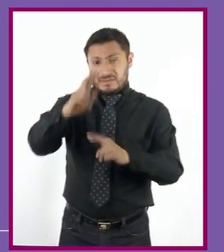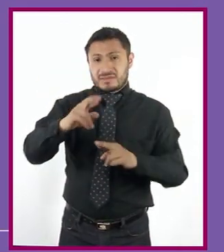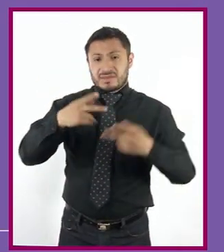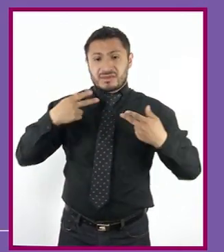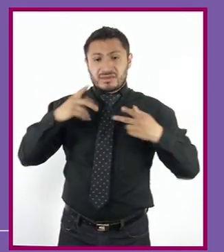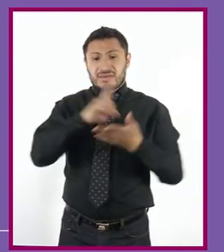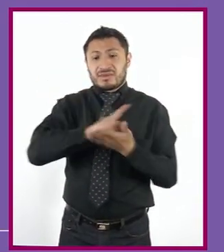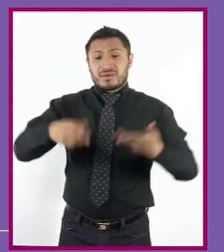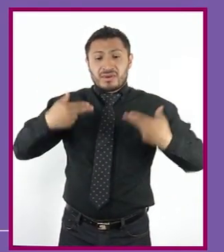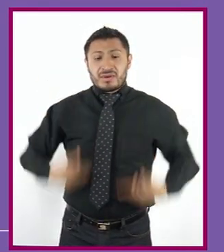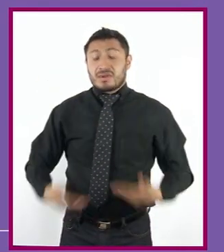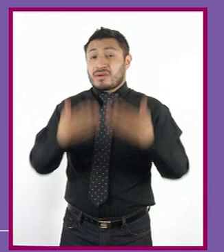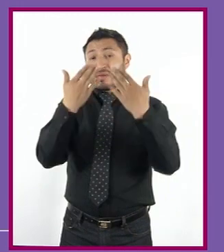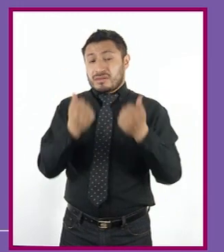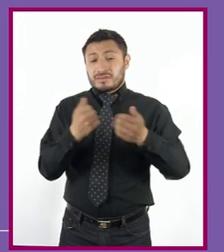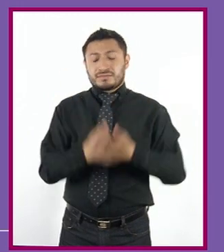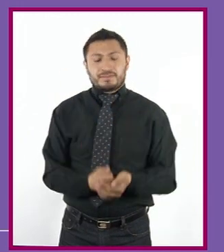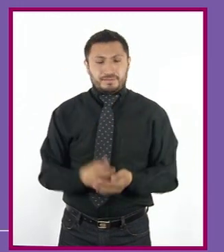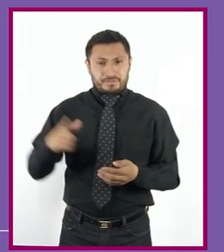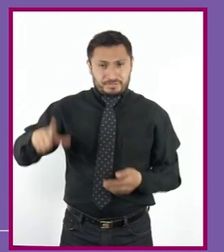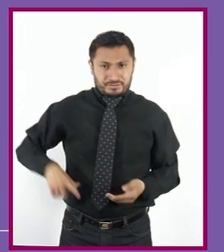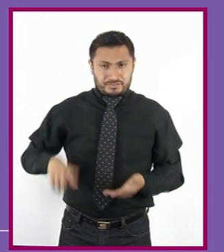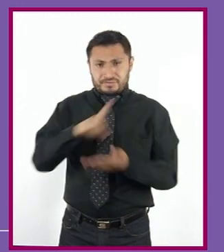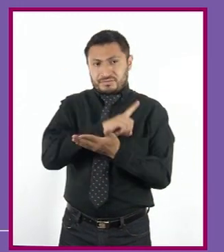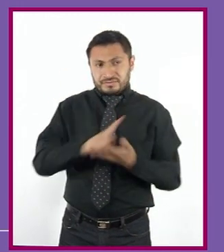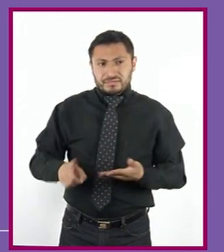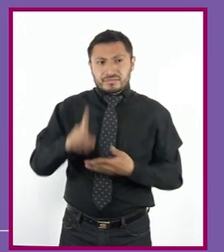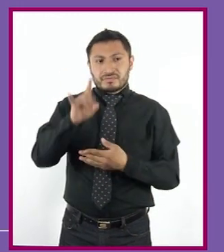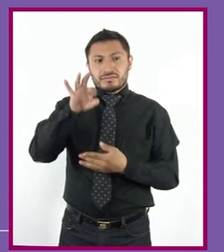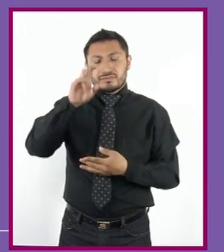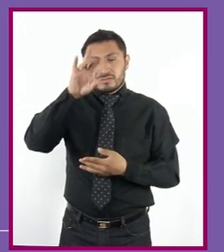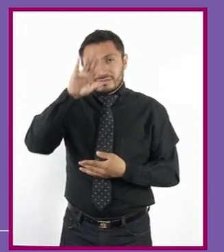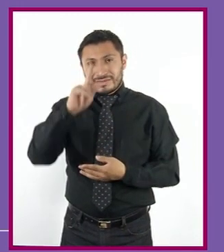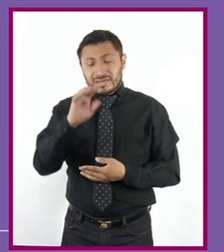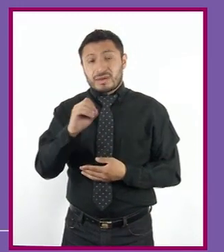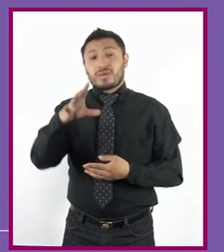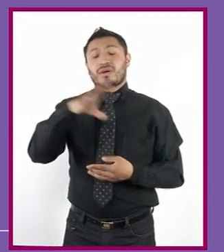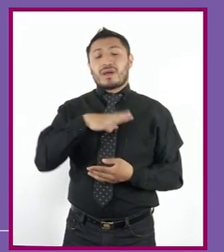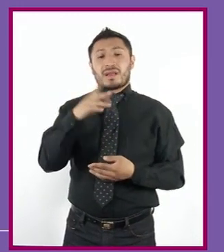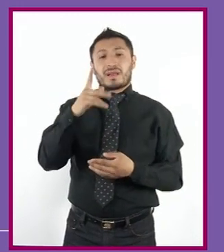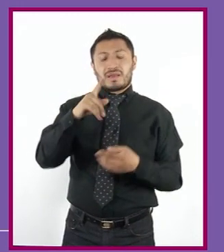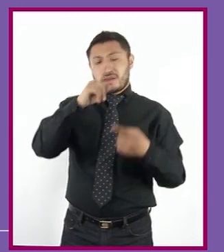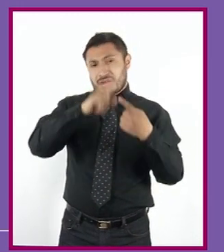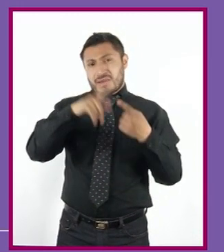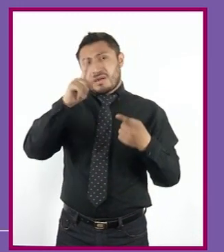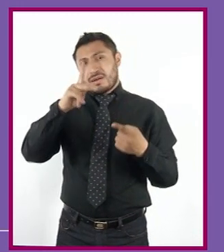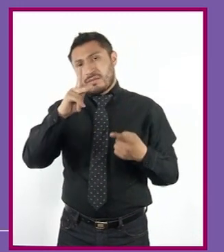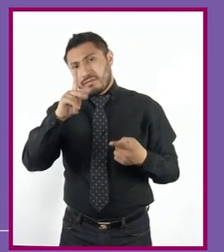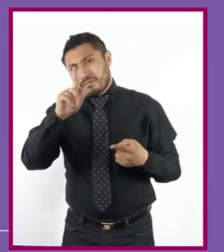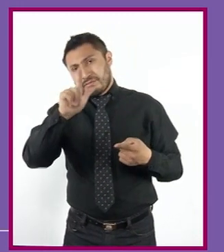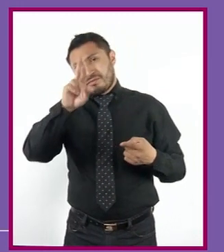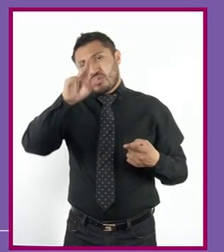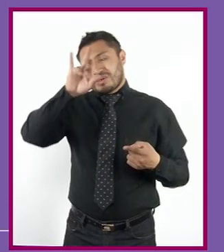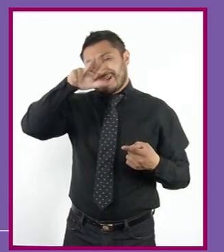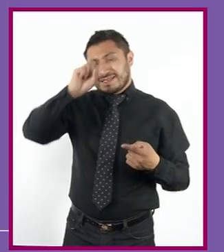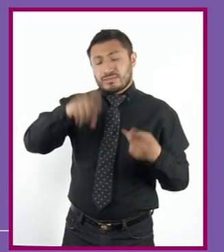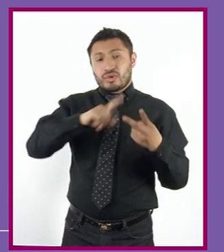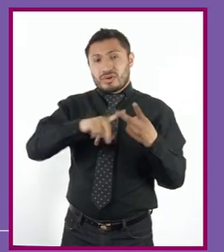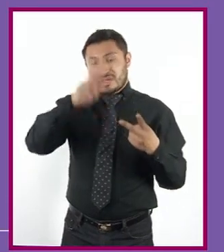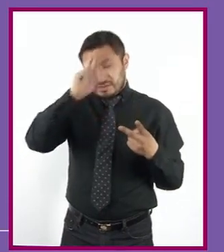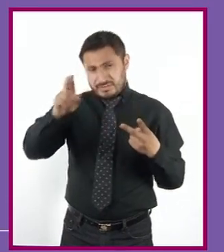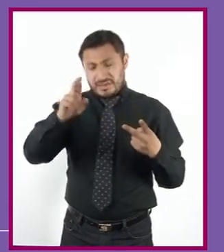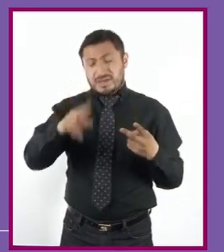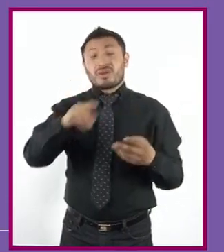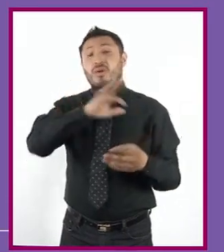derechos humanos. En un Estado de Derecho democrático se da el pluralismo, el respeto y existe la posibilidad de cambio